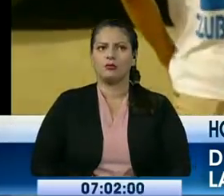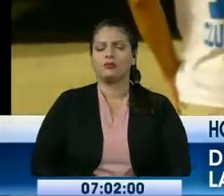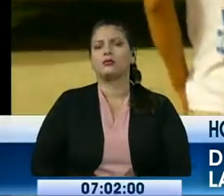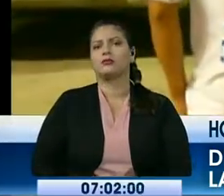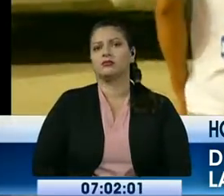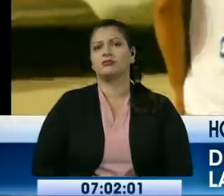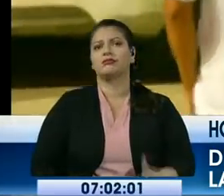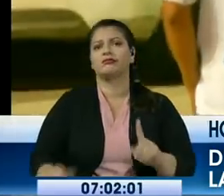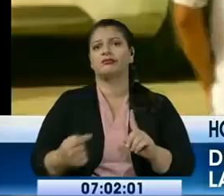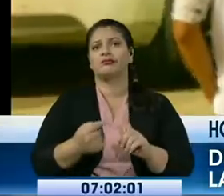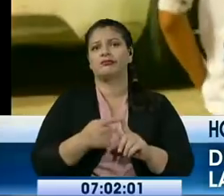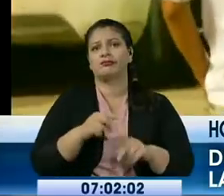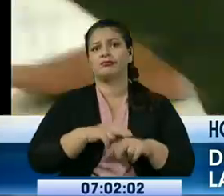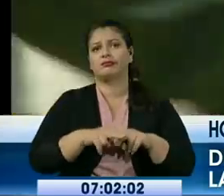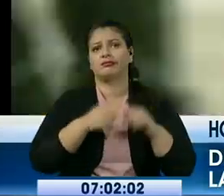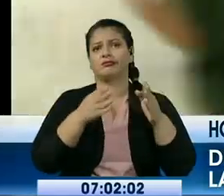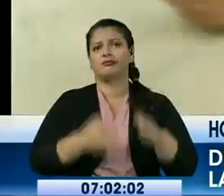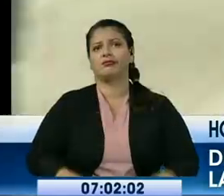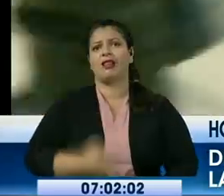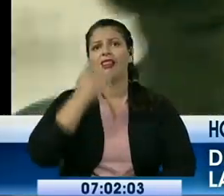del supuesto robo.